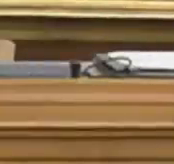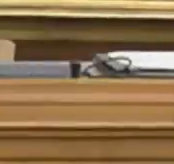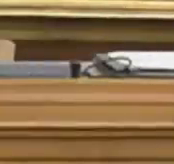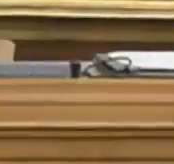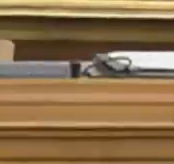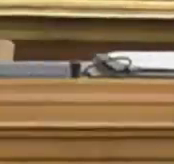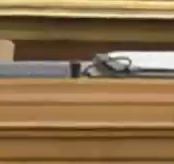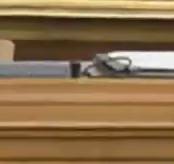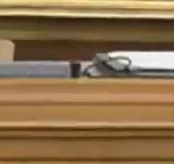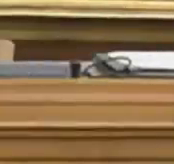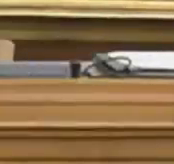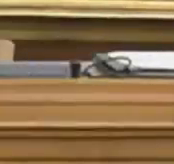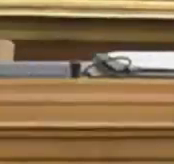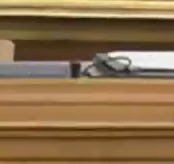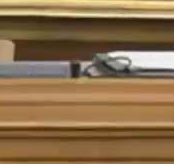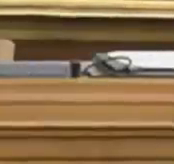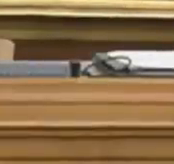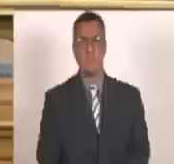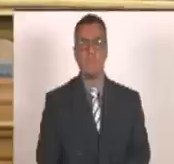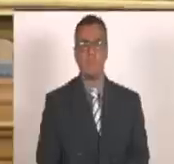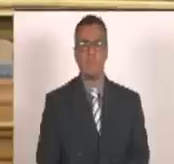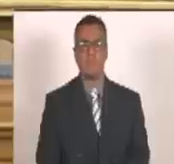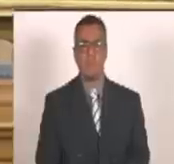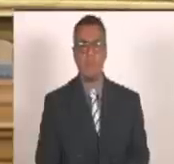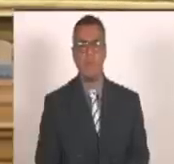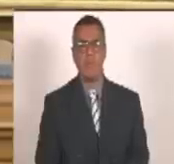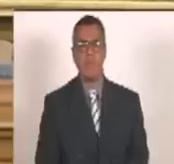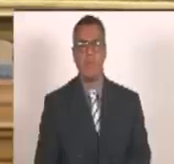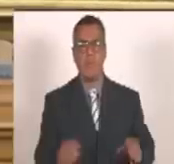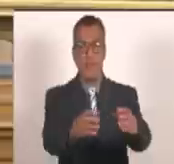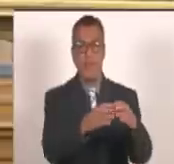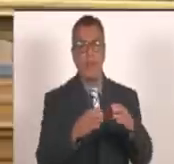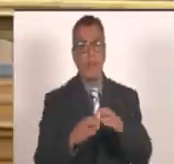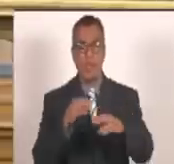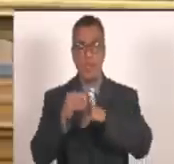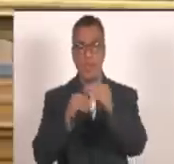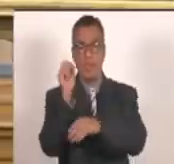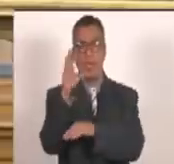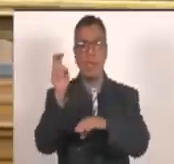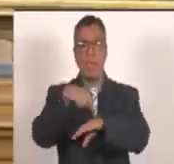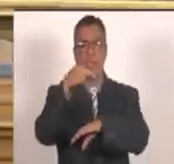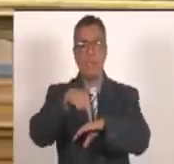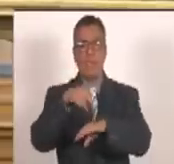de la primera fase del primer periodo de sesiones del Parlamento.